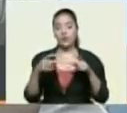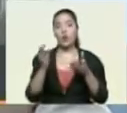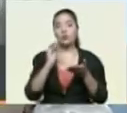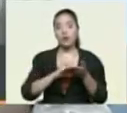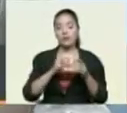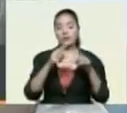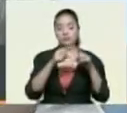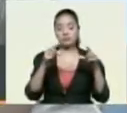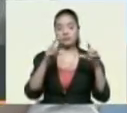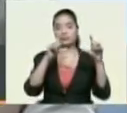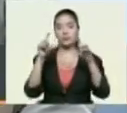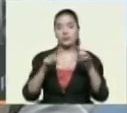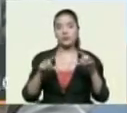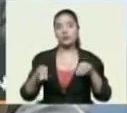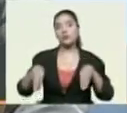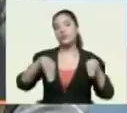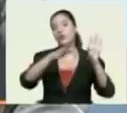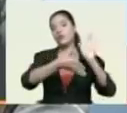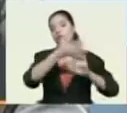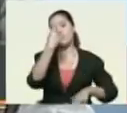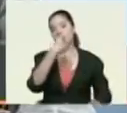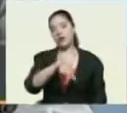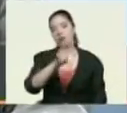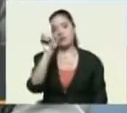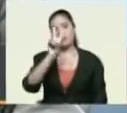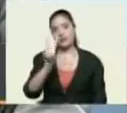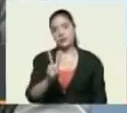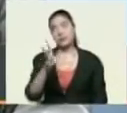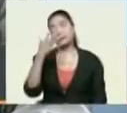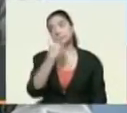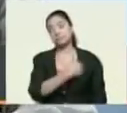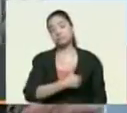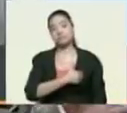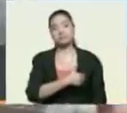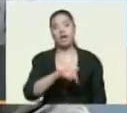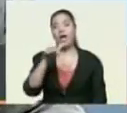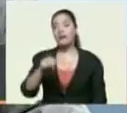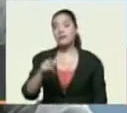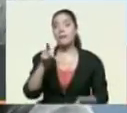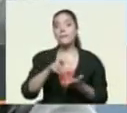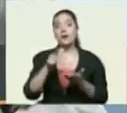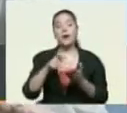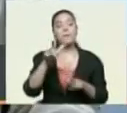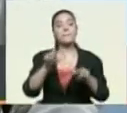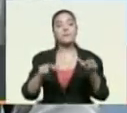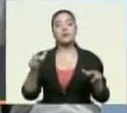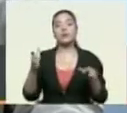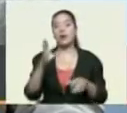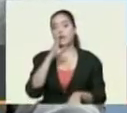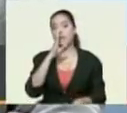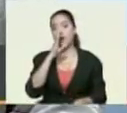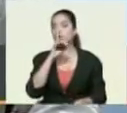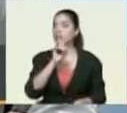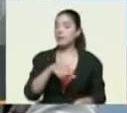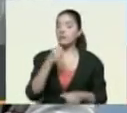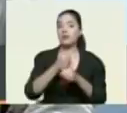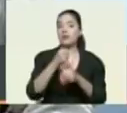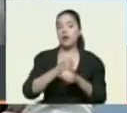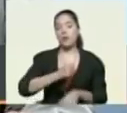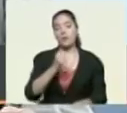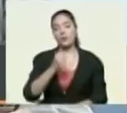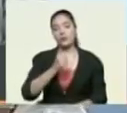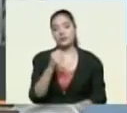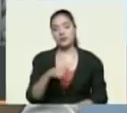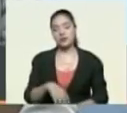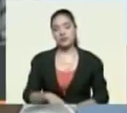cono monetario fuera de Venezuela. Y lamentablemente aquí han participado gerentes de bancos como también funcionarios